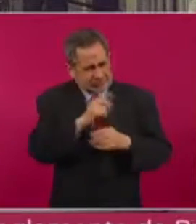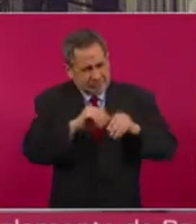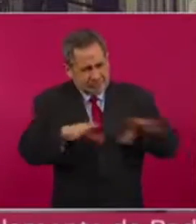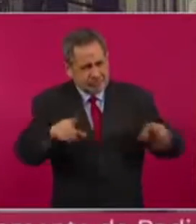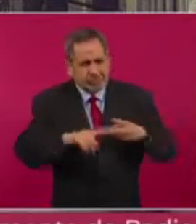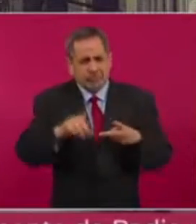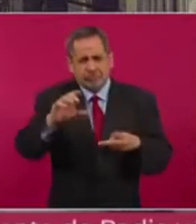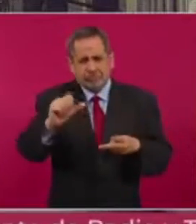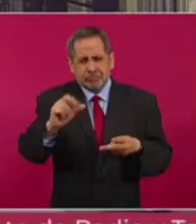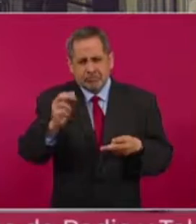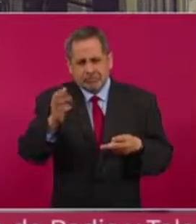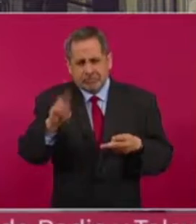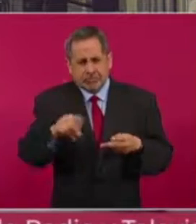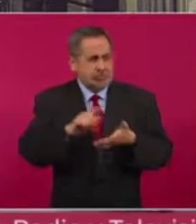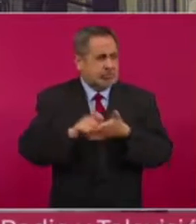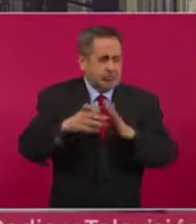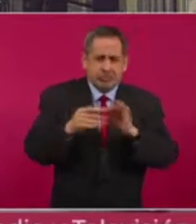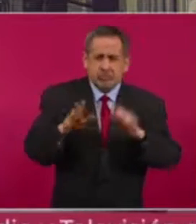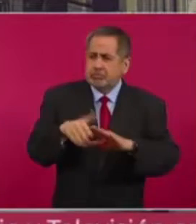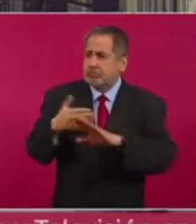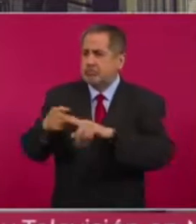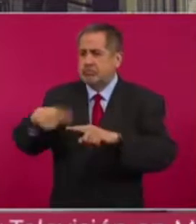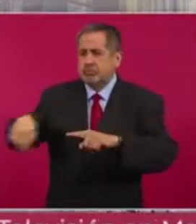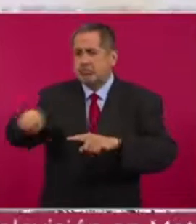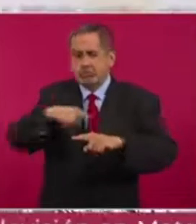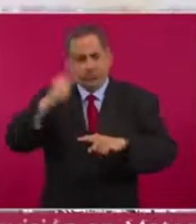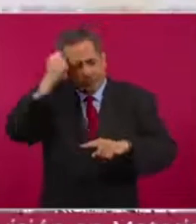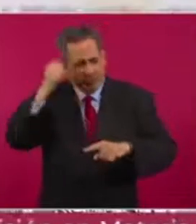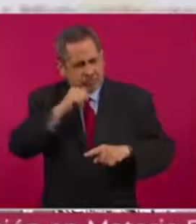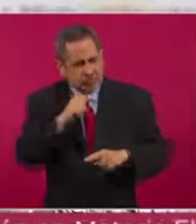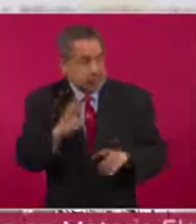Aristegui, y yo no estoy informado.